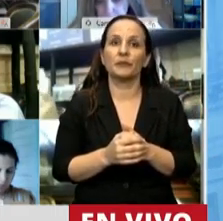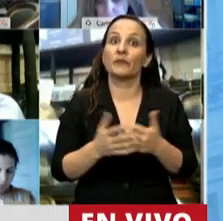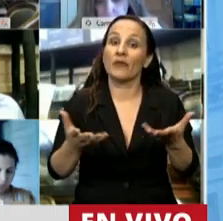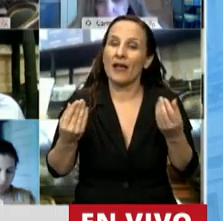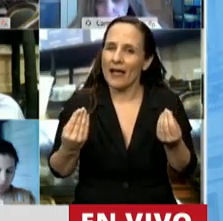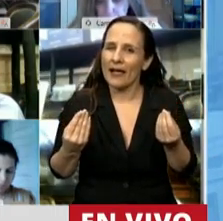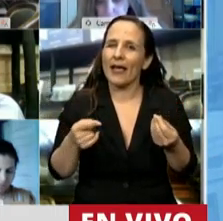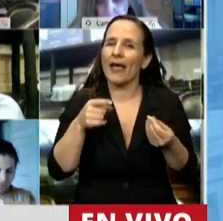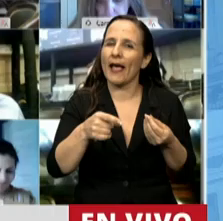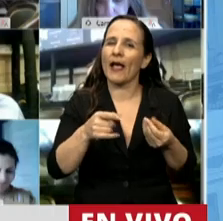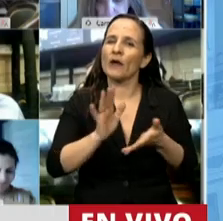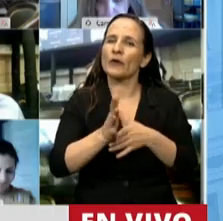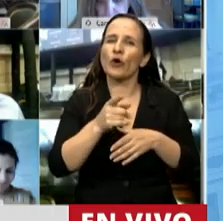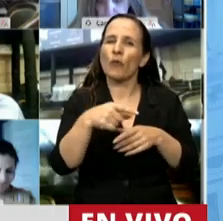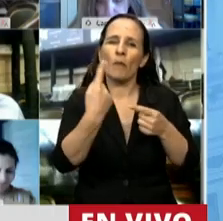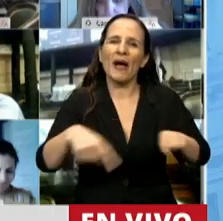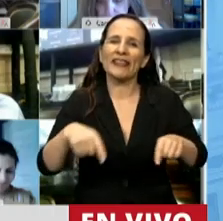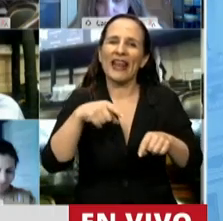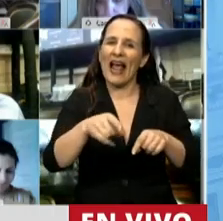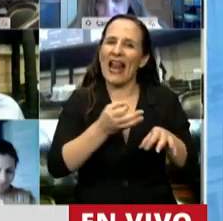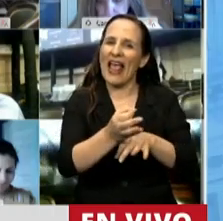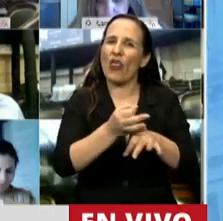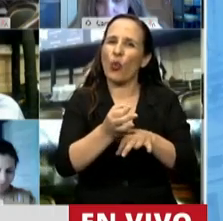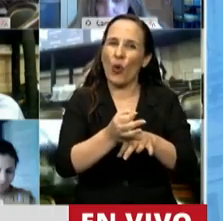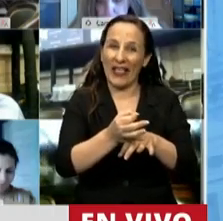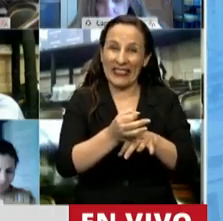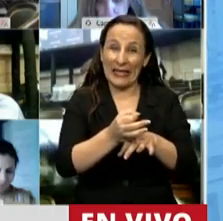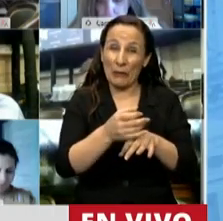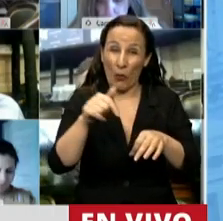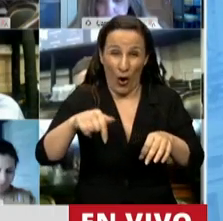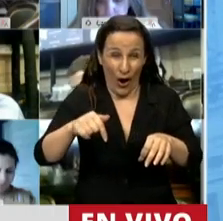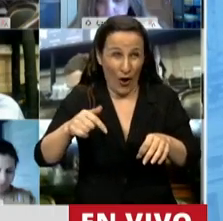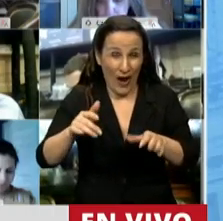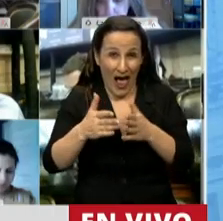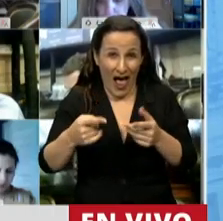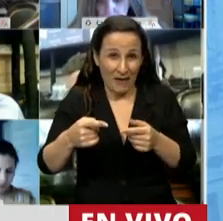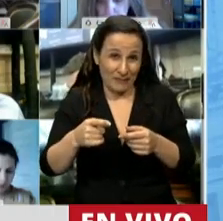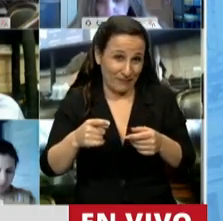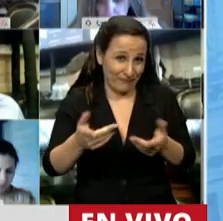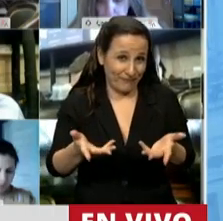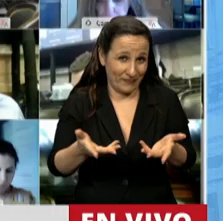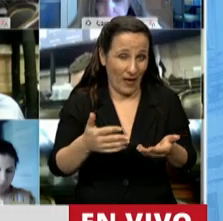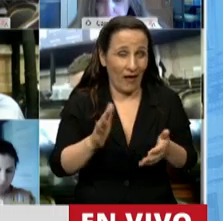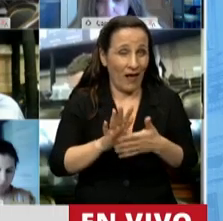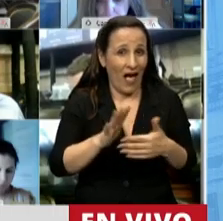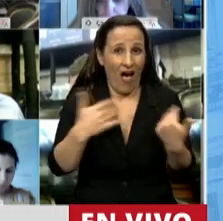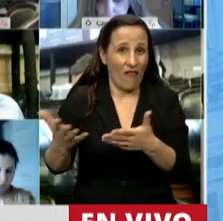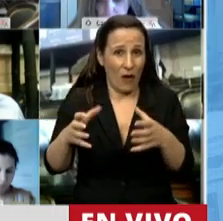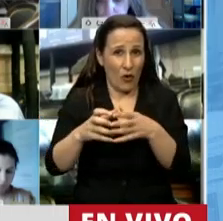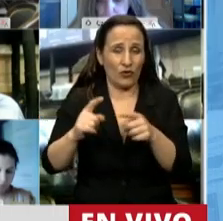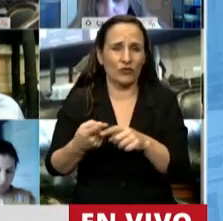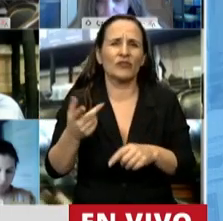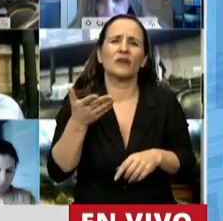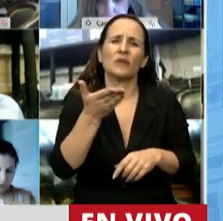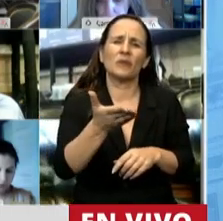Planteando un claro límite a los materiales educativos que sean concebidos como instrumentos de la política partidaria. Debe existir